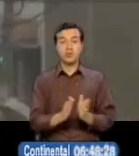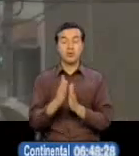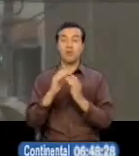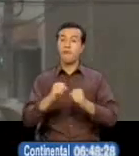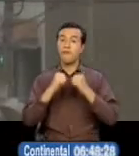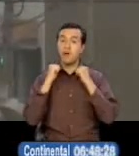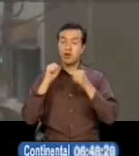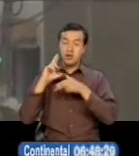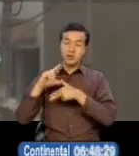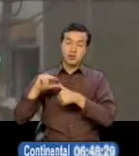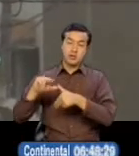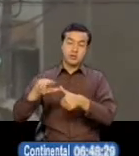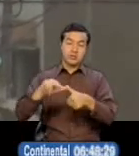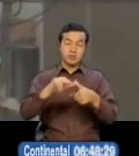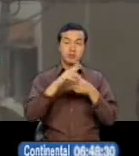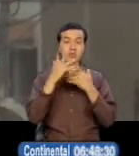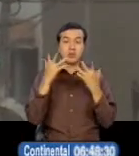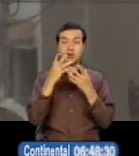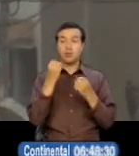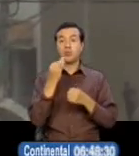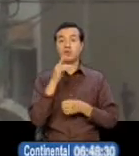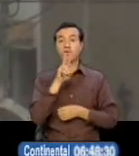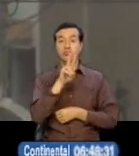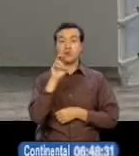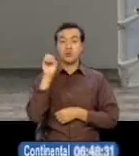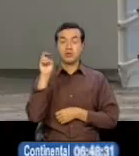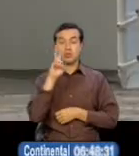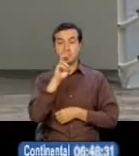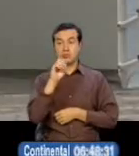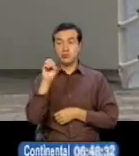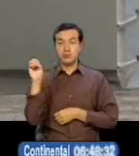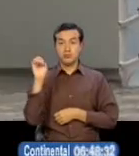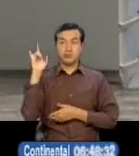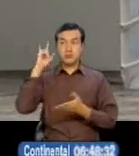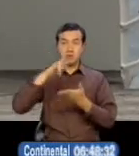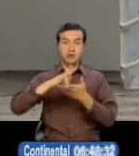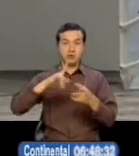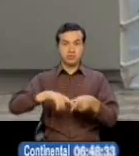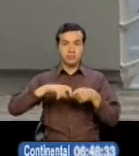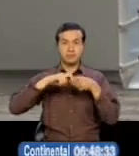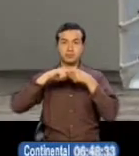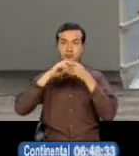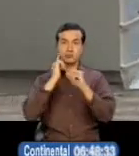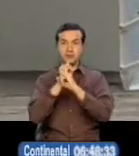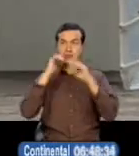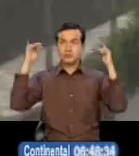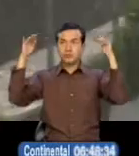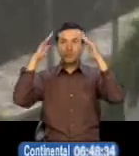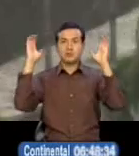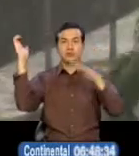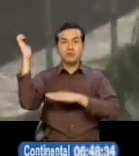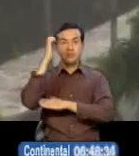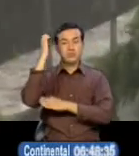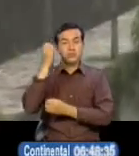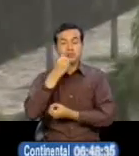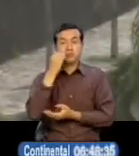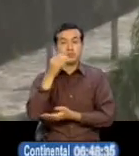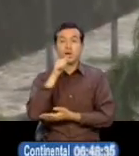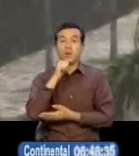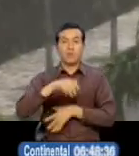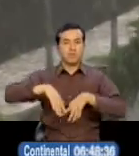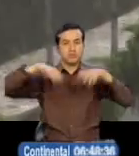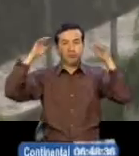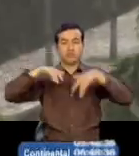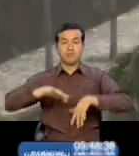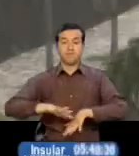potente tifón Chava, por lo que se han cancelado más de 200 vuelos. La agencia meteorológica de este país emitió la alerta por las intensas lluvias y altas